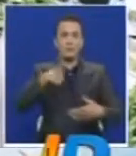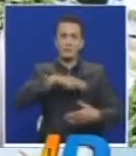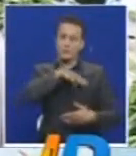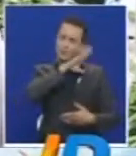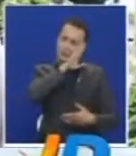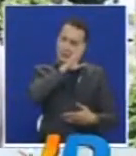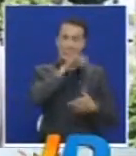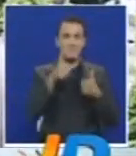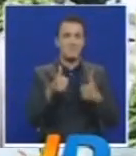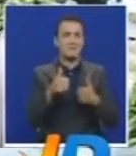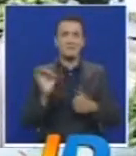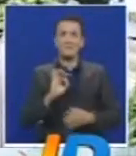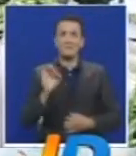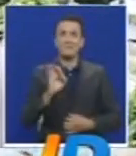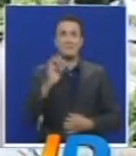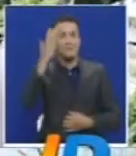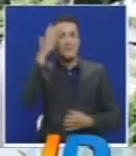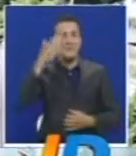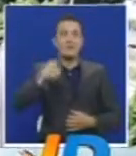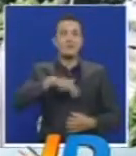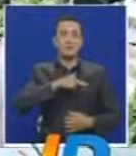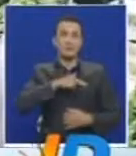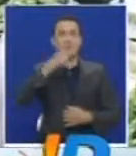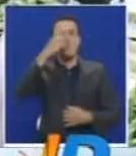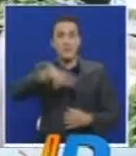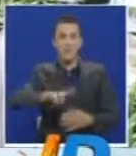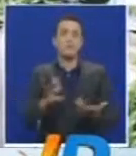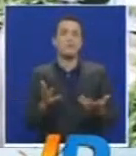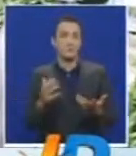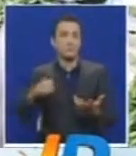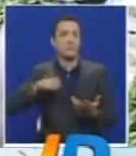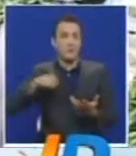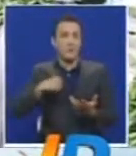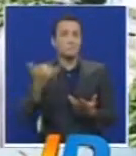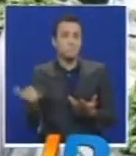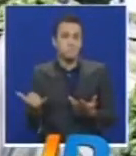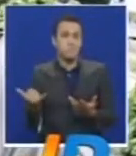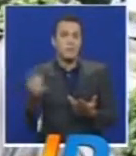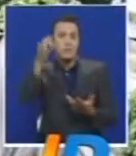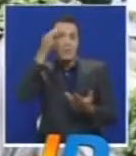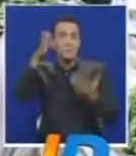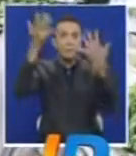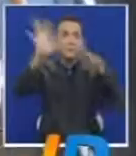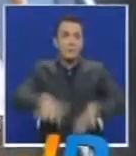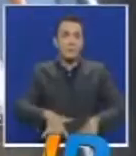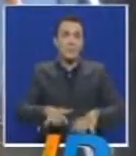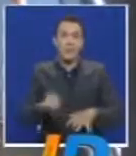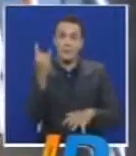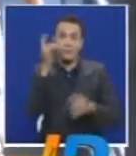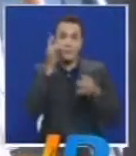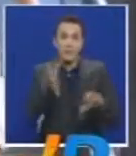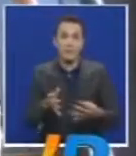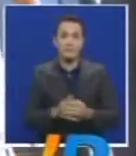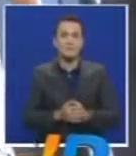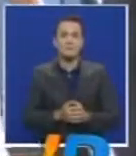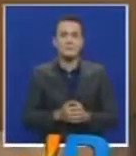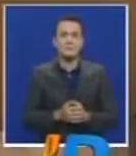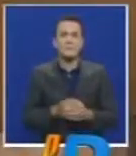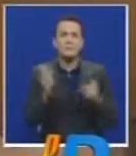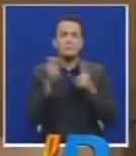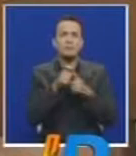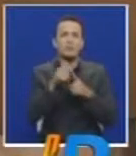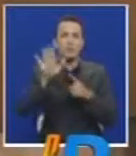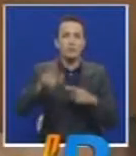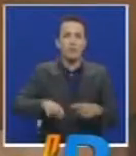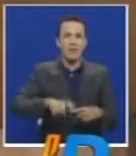porque pues tenemos hijos y pues nos duele que de pronto llegue a suceder una catástrofe. Uno de los problemas más graves son